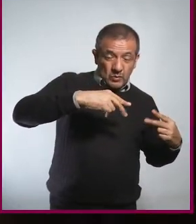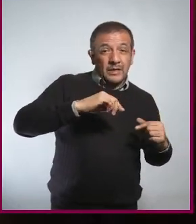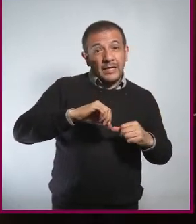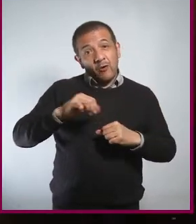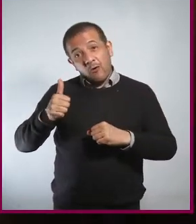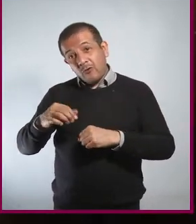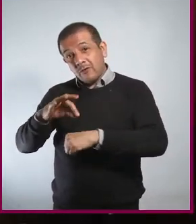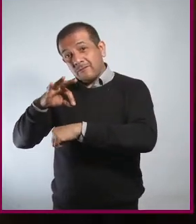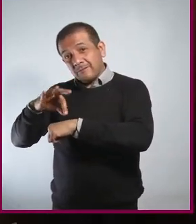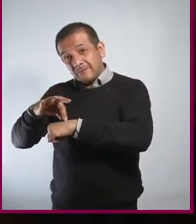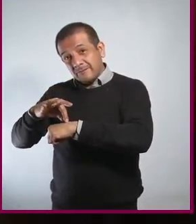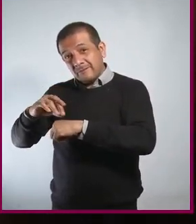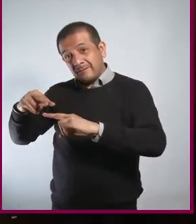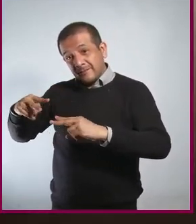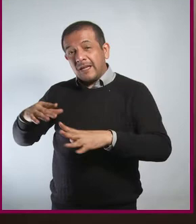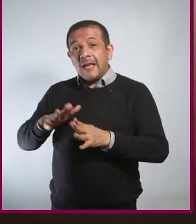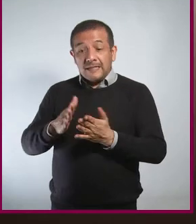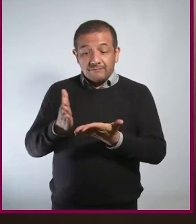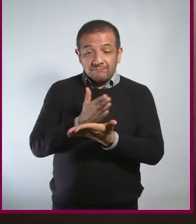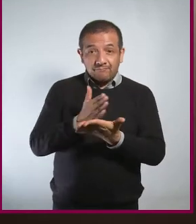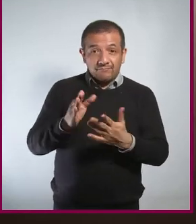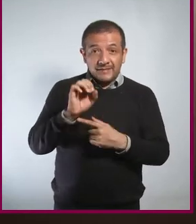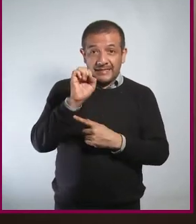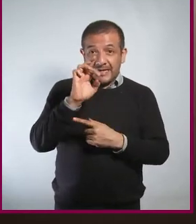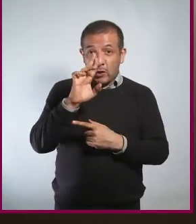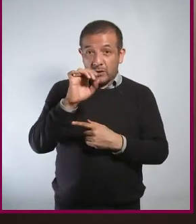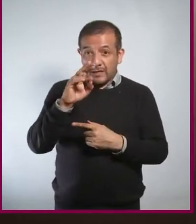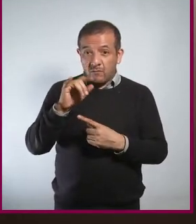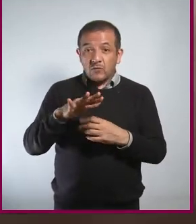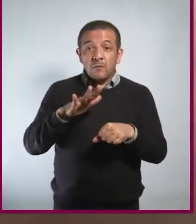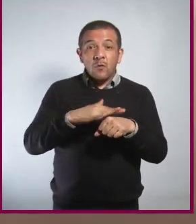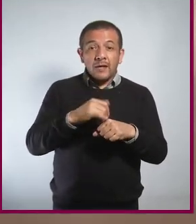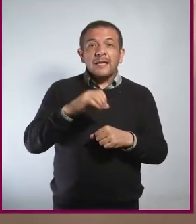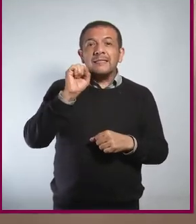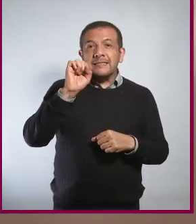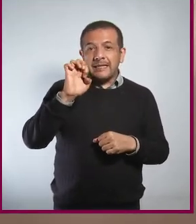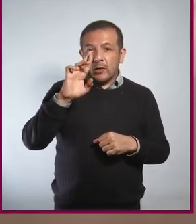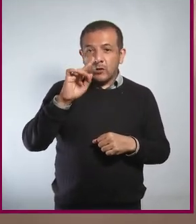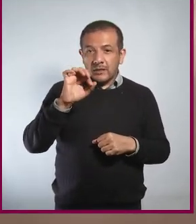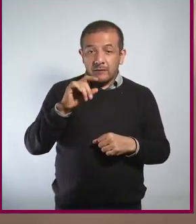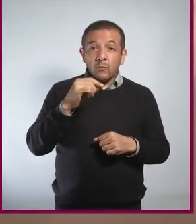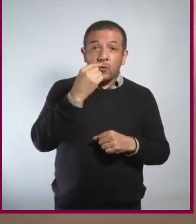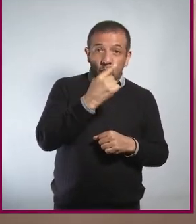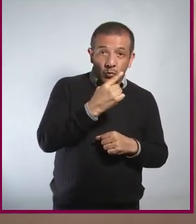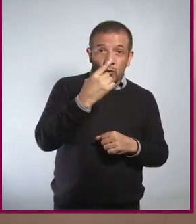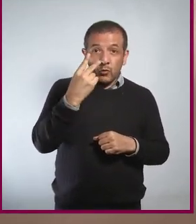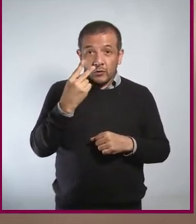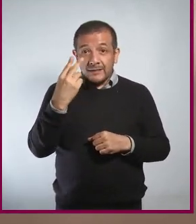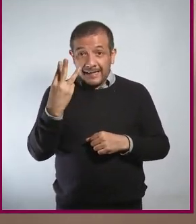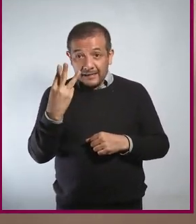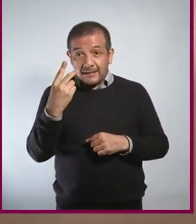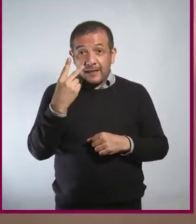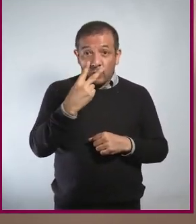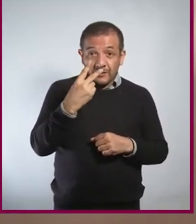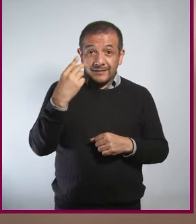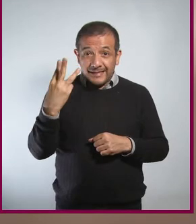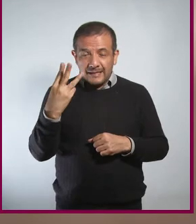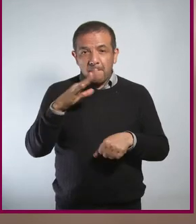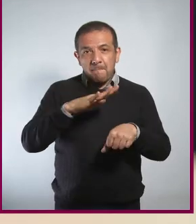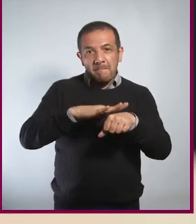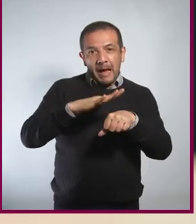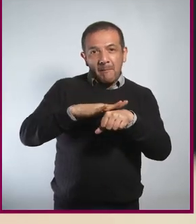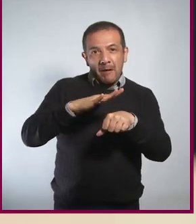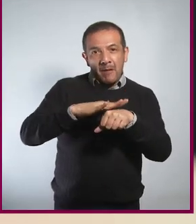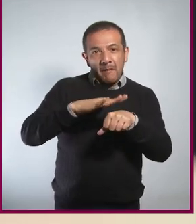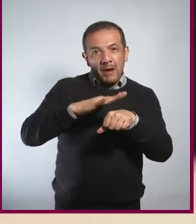interesa hacer esta distinción de serotipos? En primer lugar, porque sabemos que los serotipos número 2 y número 3 son los que se asocian más